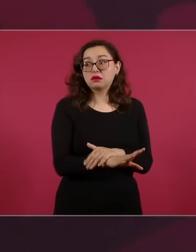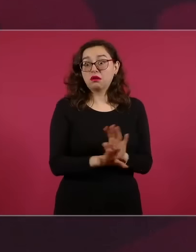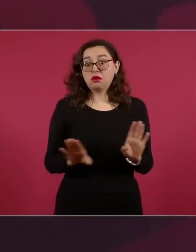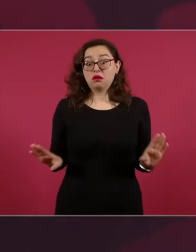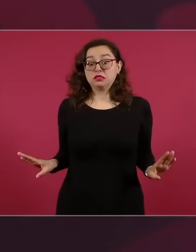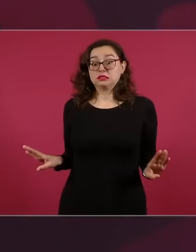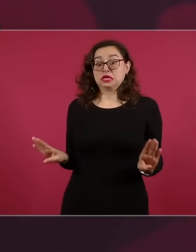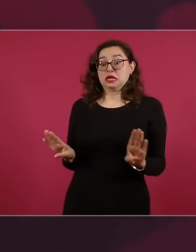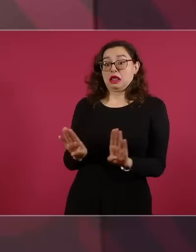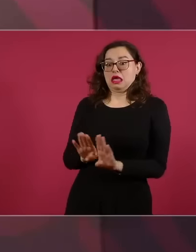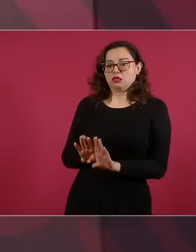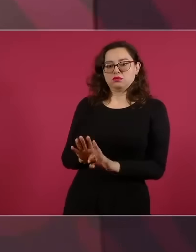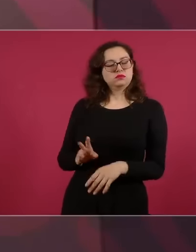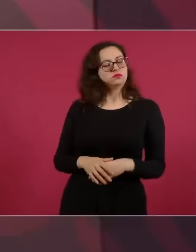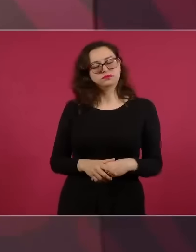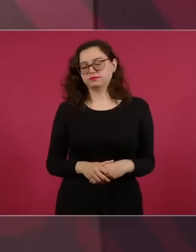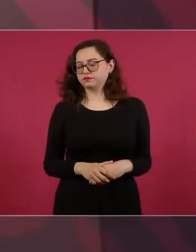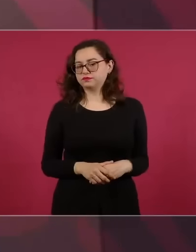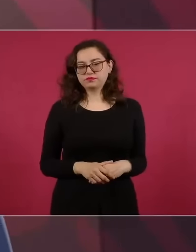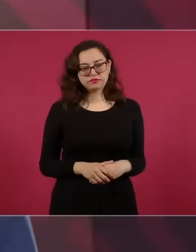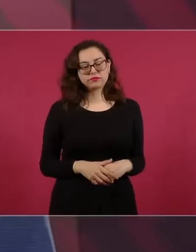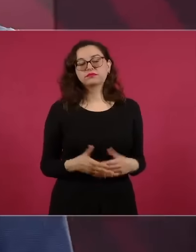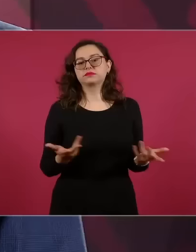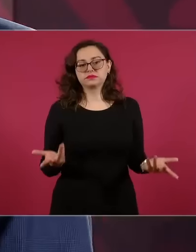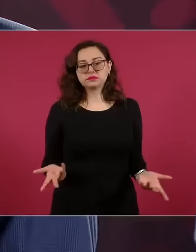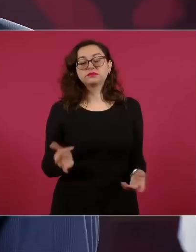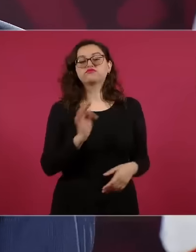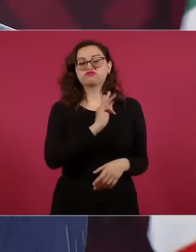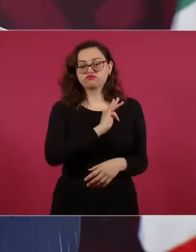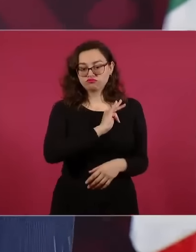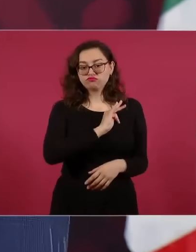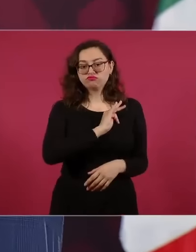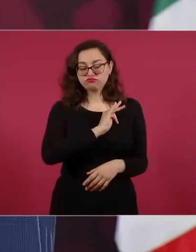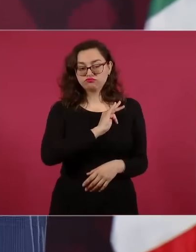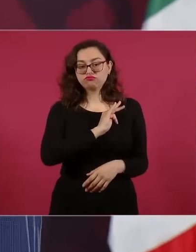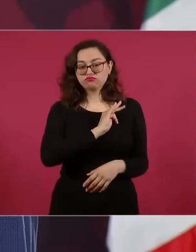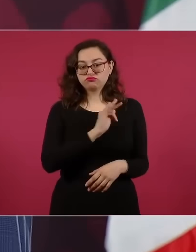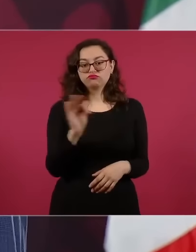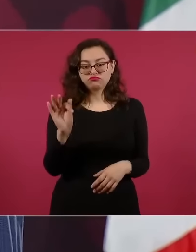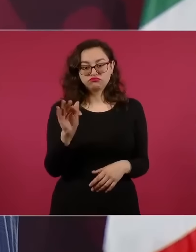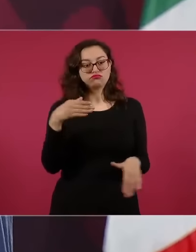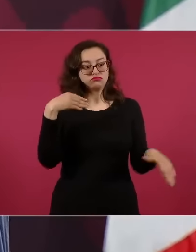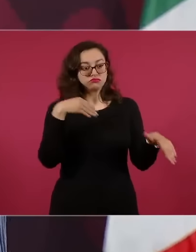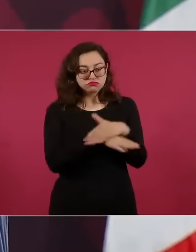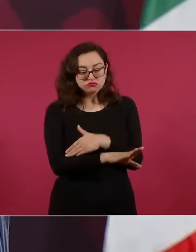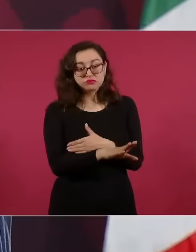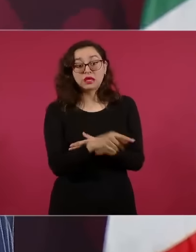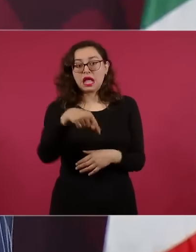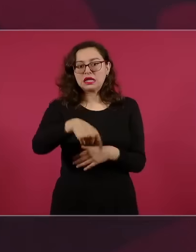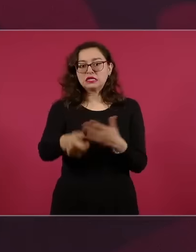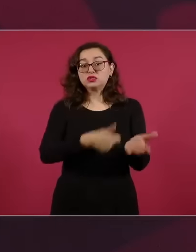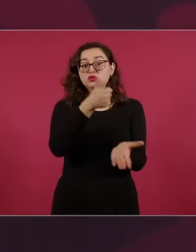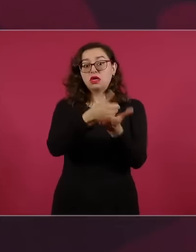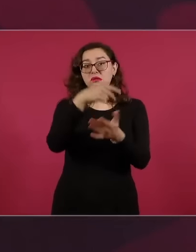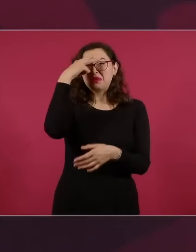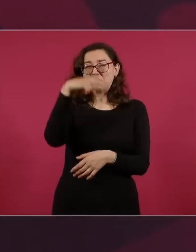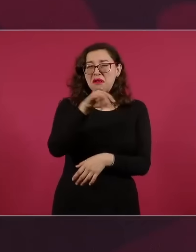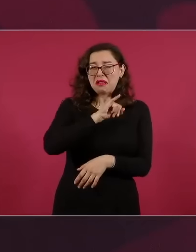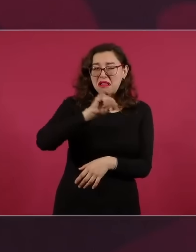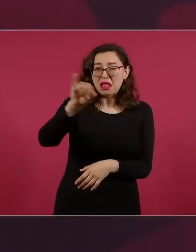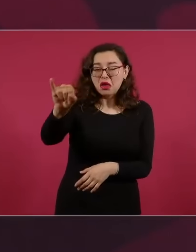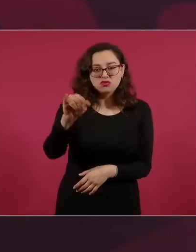en las afueras, va a estar en la Alameda o muy cerca